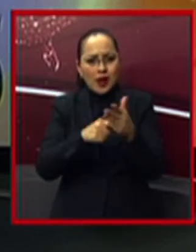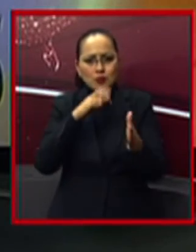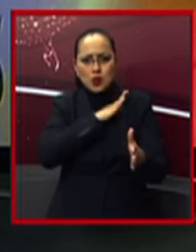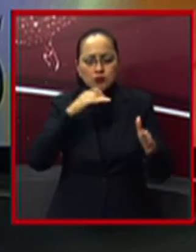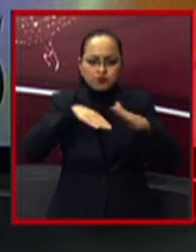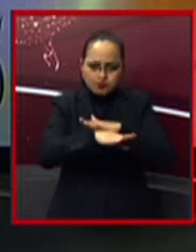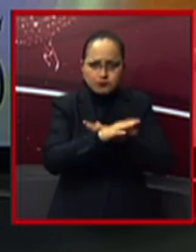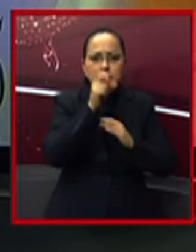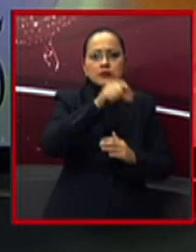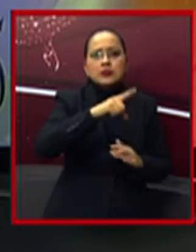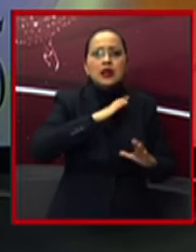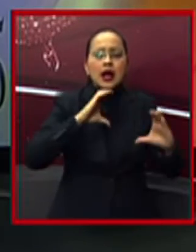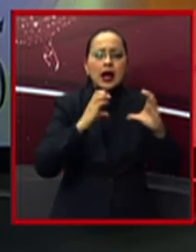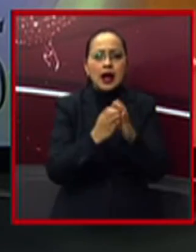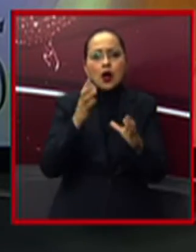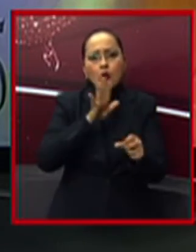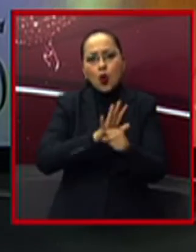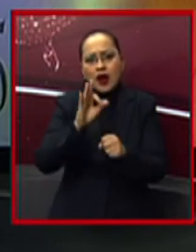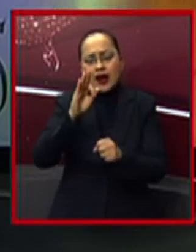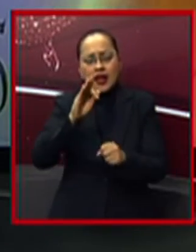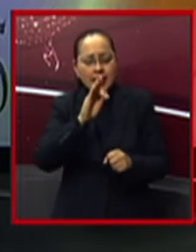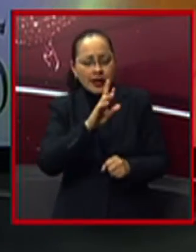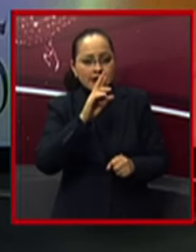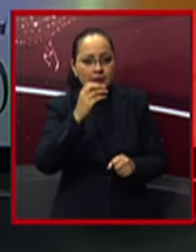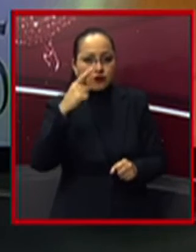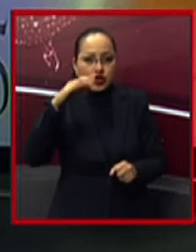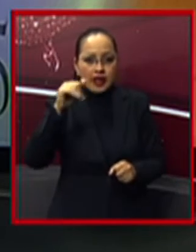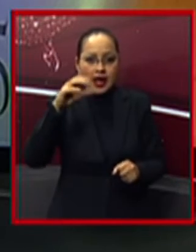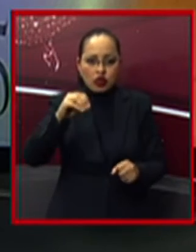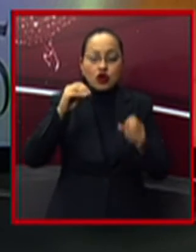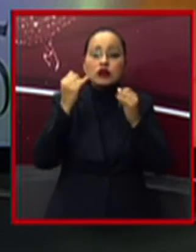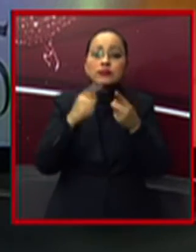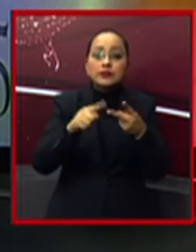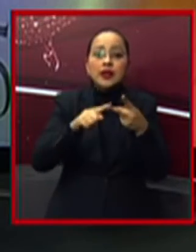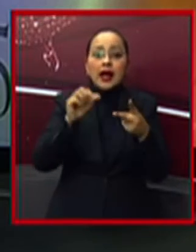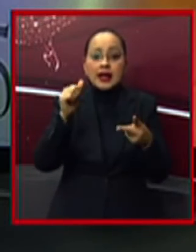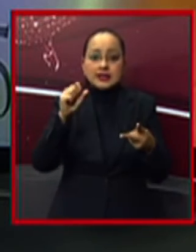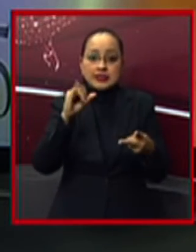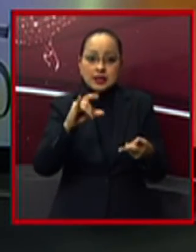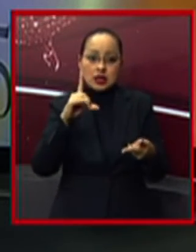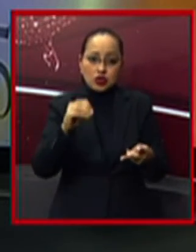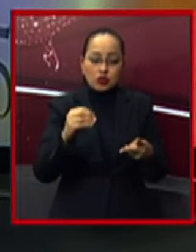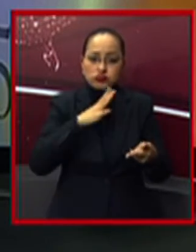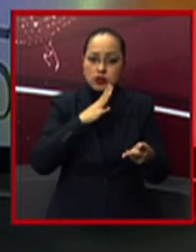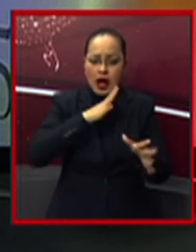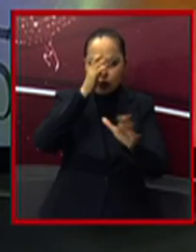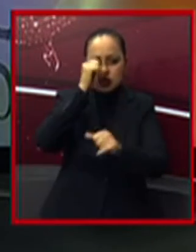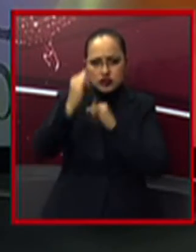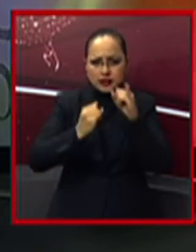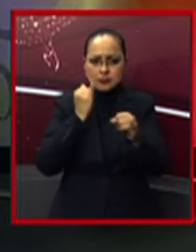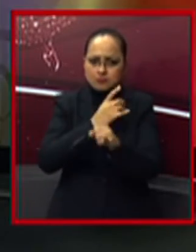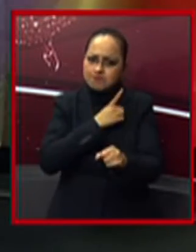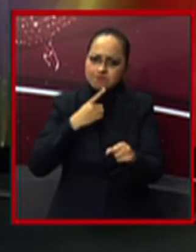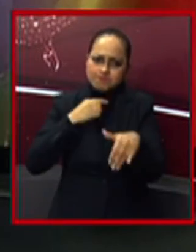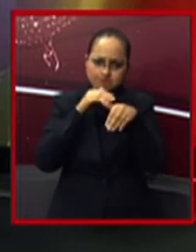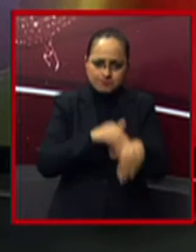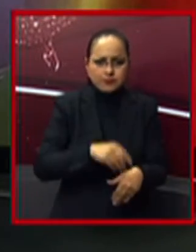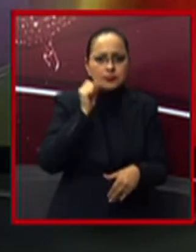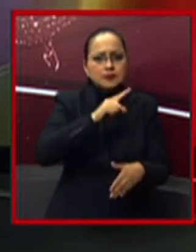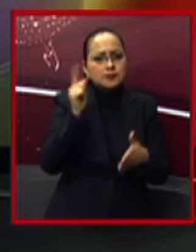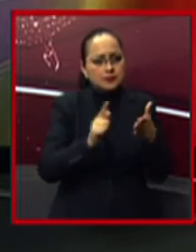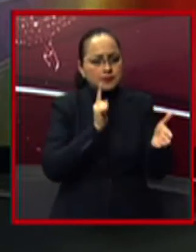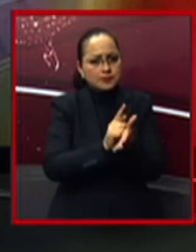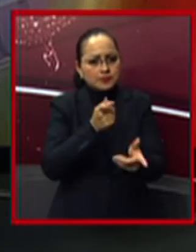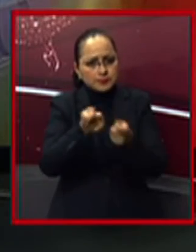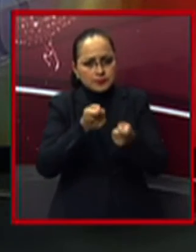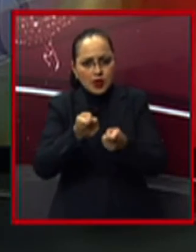de la condición de refugiado y el otorgamiento de asilo político se realizará de conformidad con los tratados internacionales. La ley asimismo